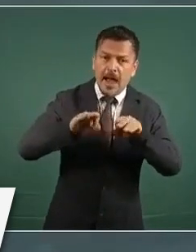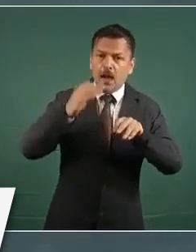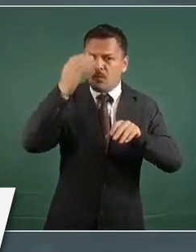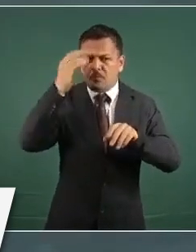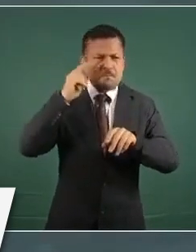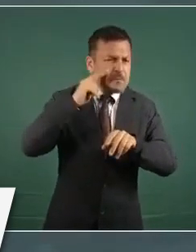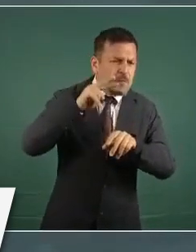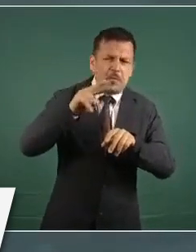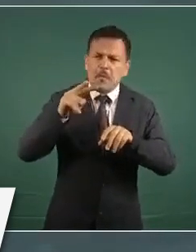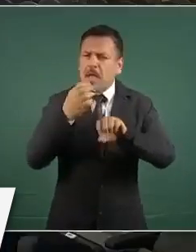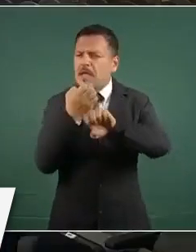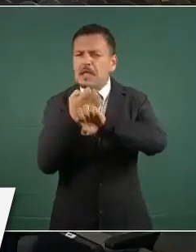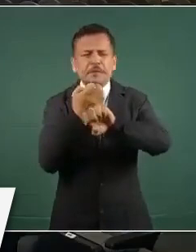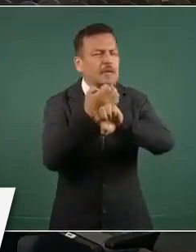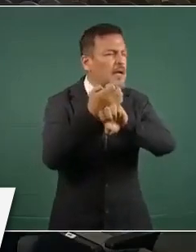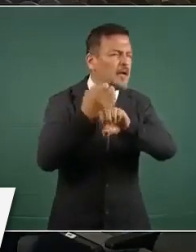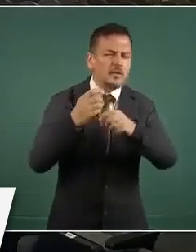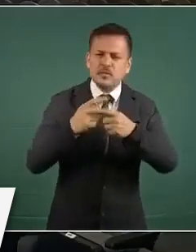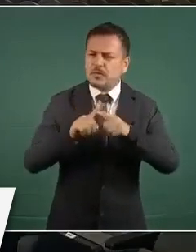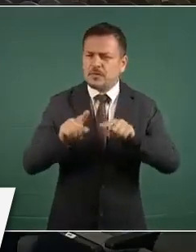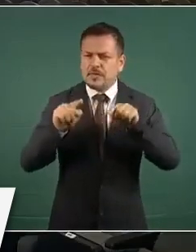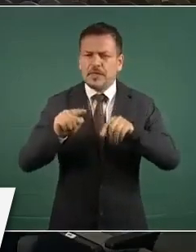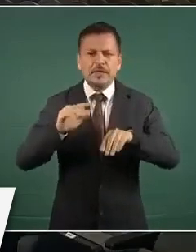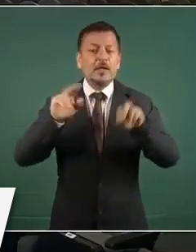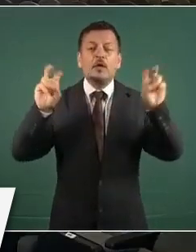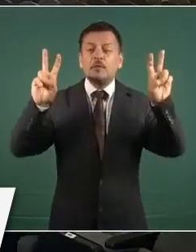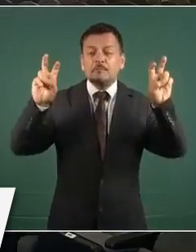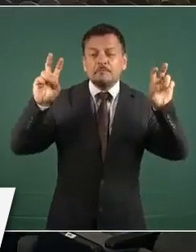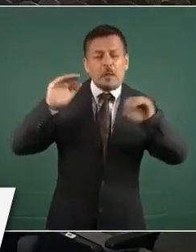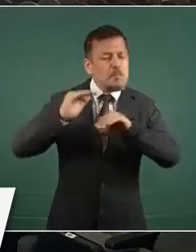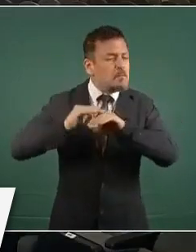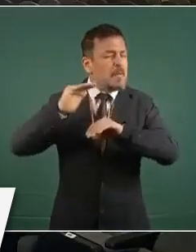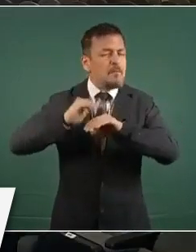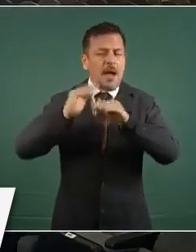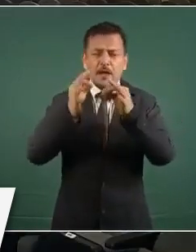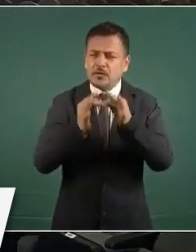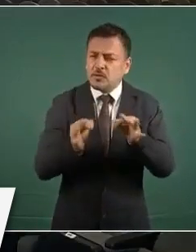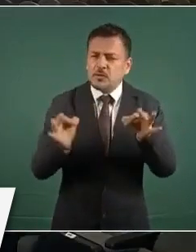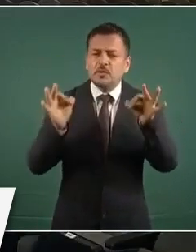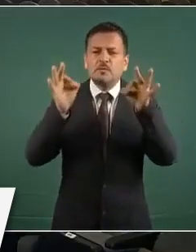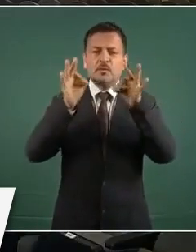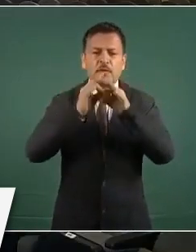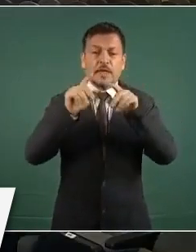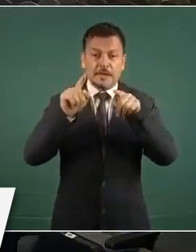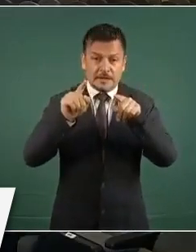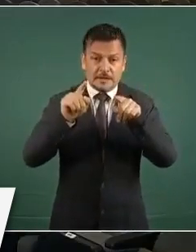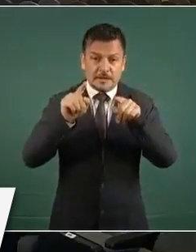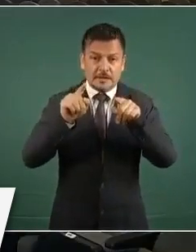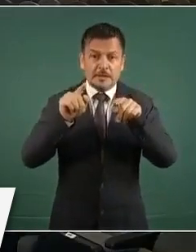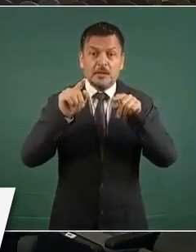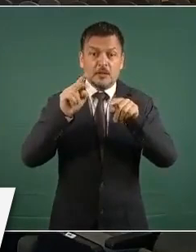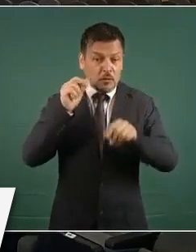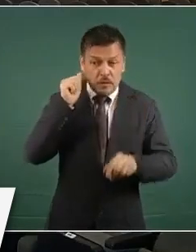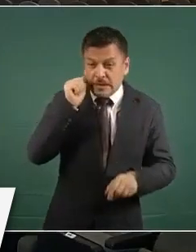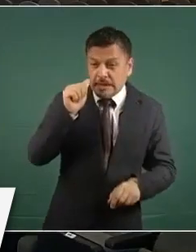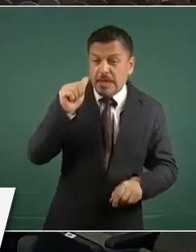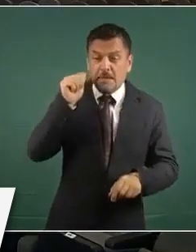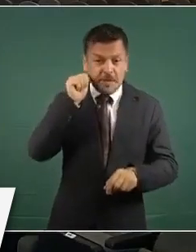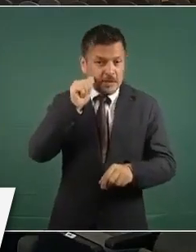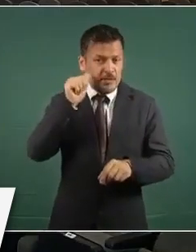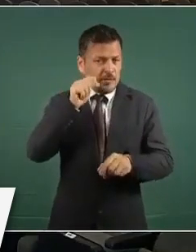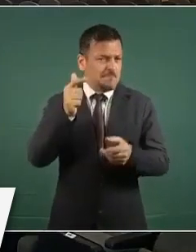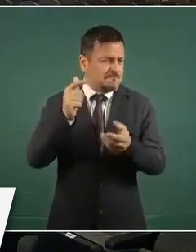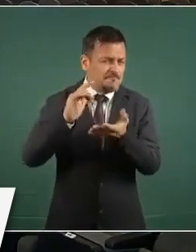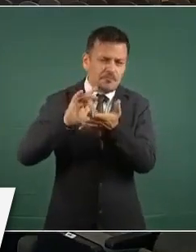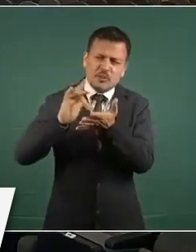república para revisar los temas más importantes resulta para nosotros prioridad y siempre estaremos agradecidos